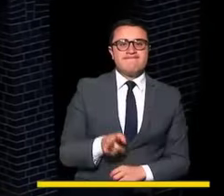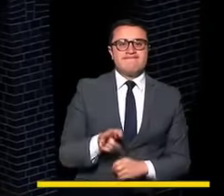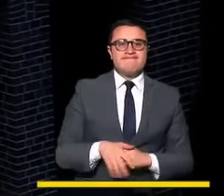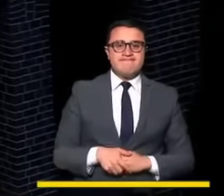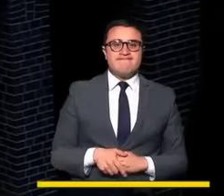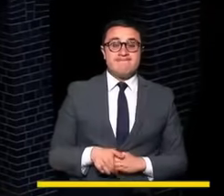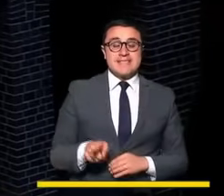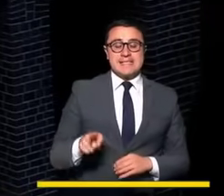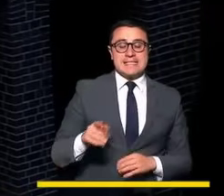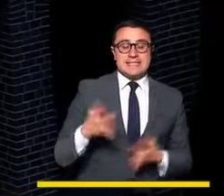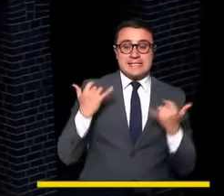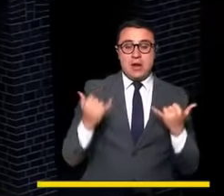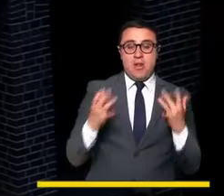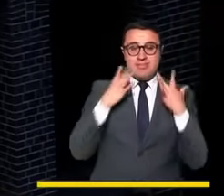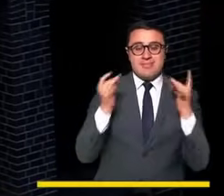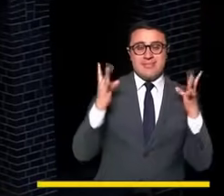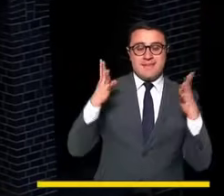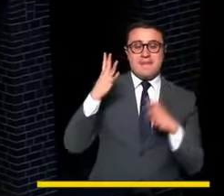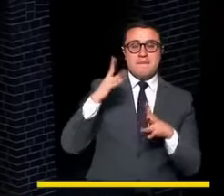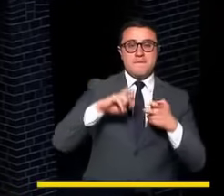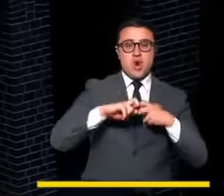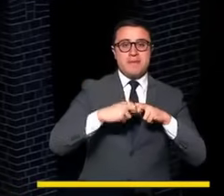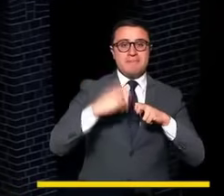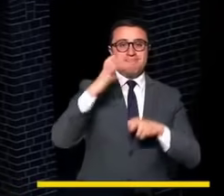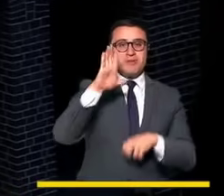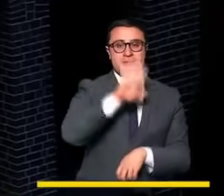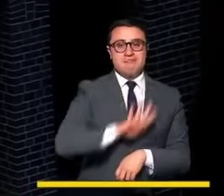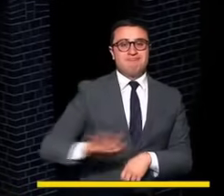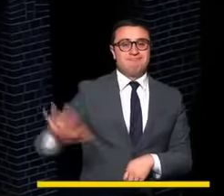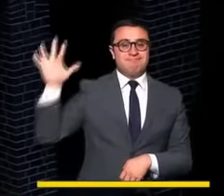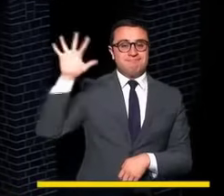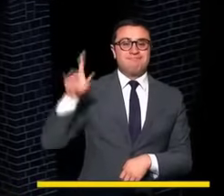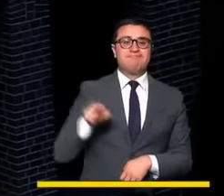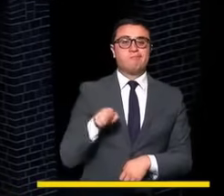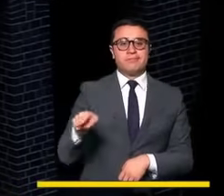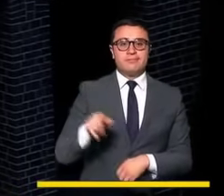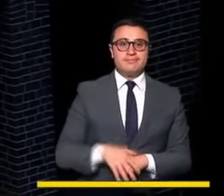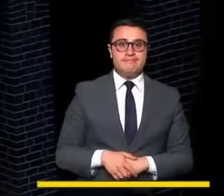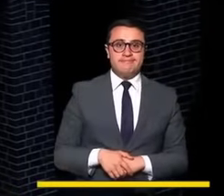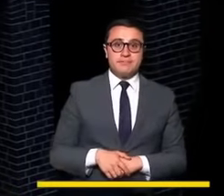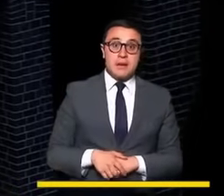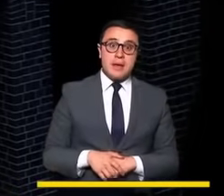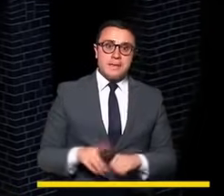mayor problemática en este momento de la economía nacional. Turismo